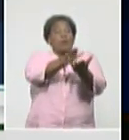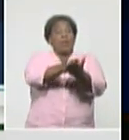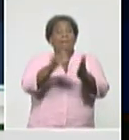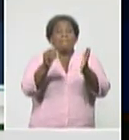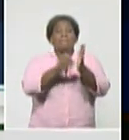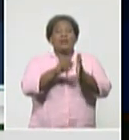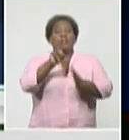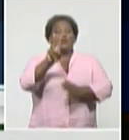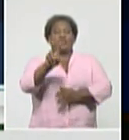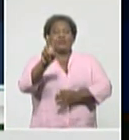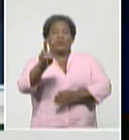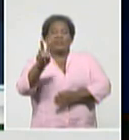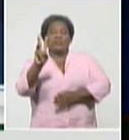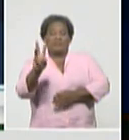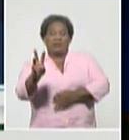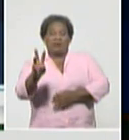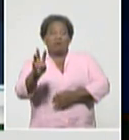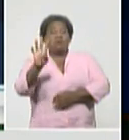el